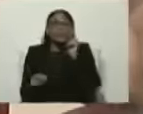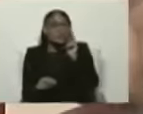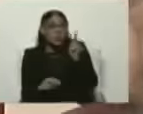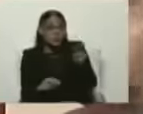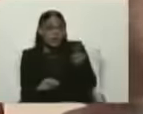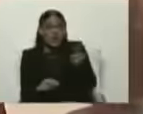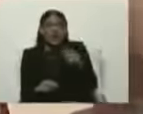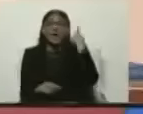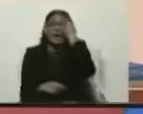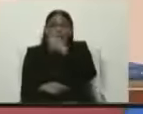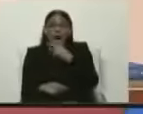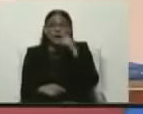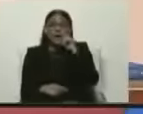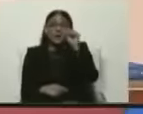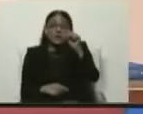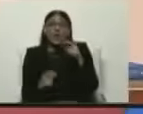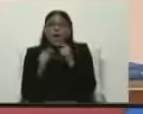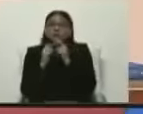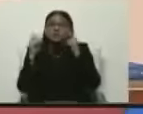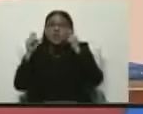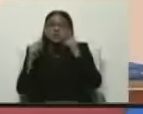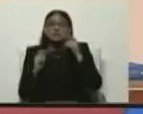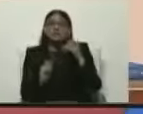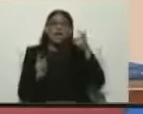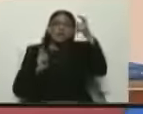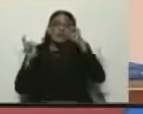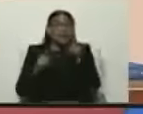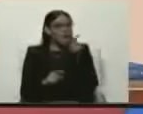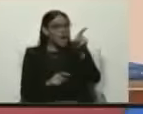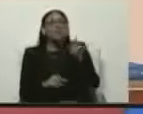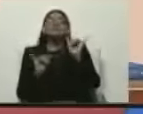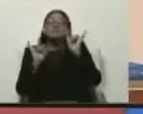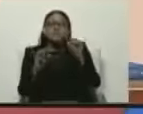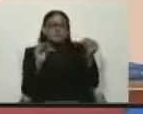Nicolás, la sonrisa de Chávez, arriba y a la izquierda, ahí